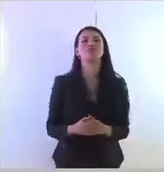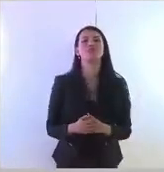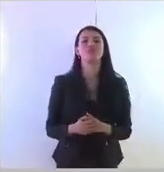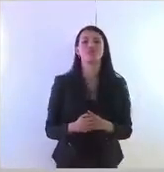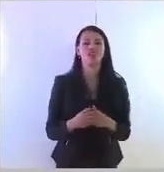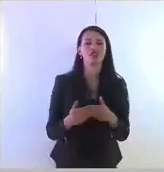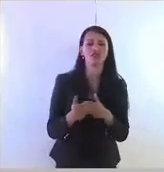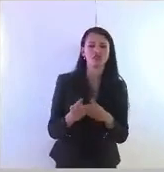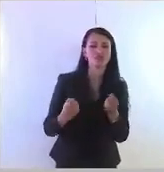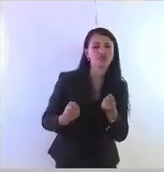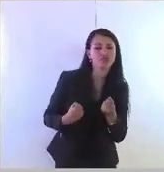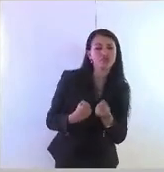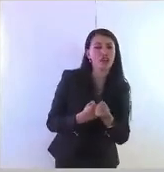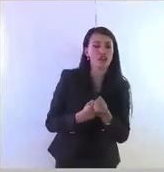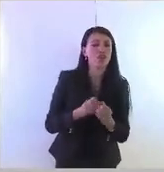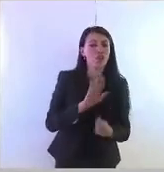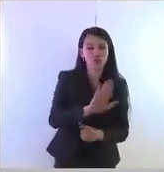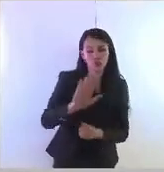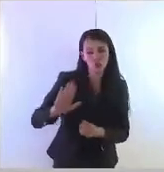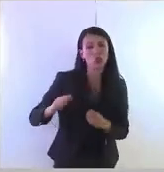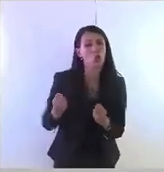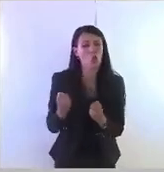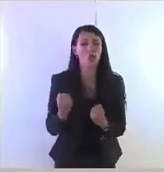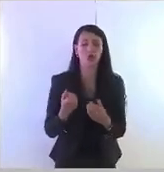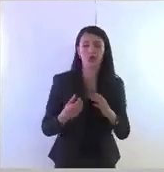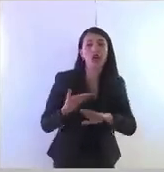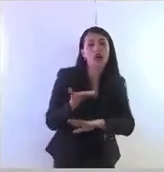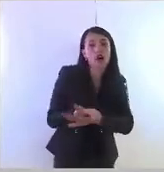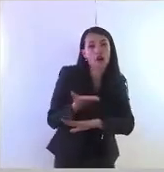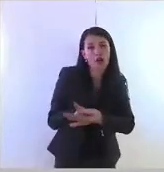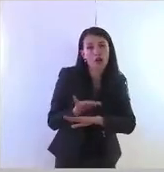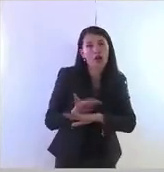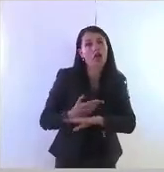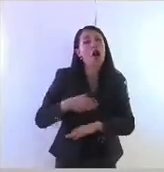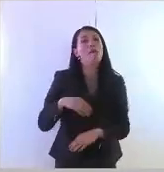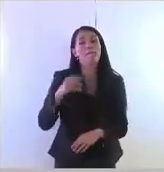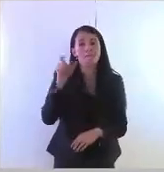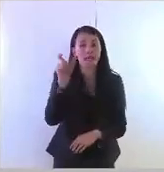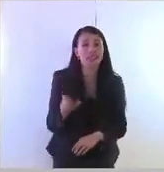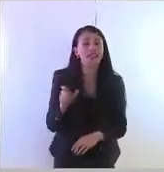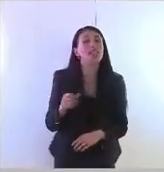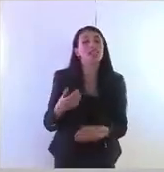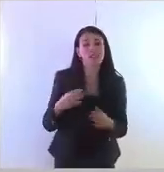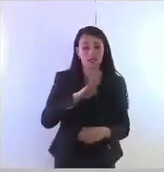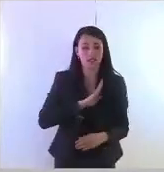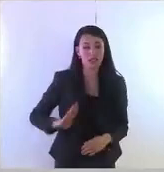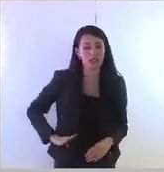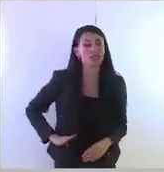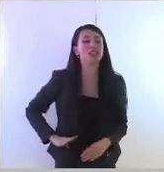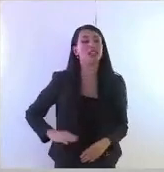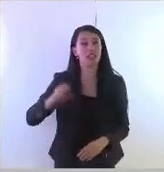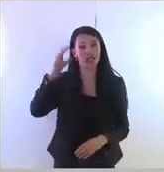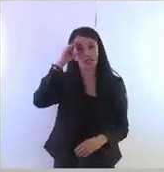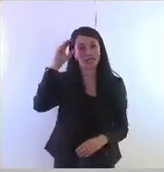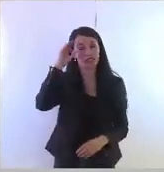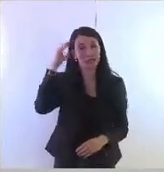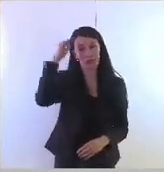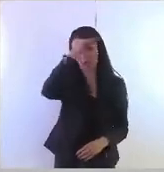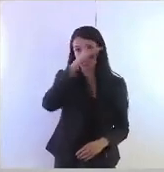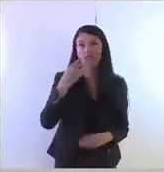de ustedes como pueblo, pero también de la propuesta del presidente Petro, la vicepresidenta Francia